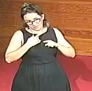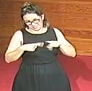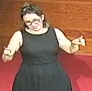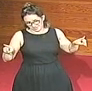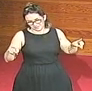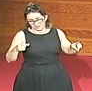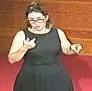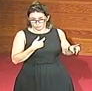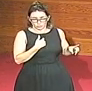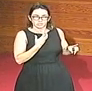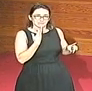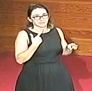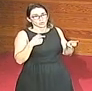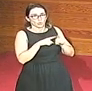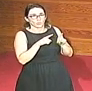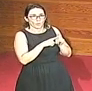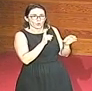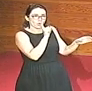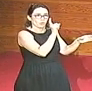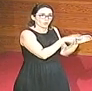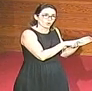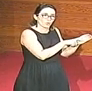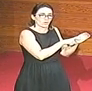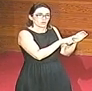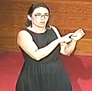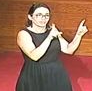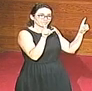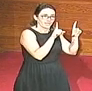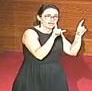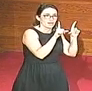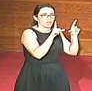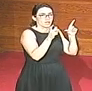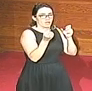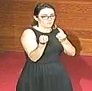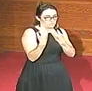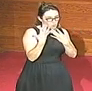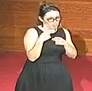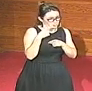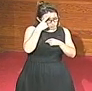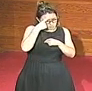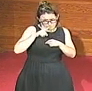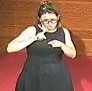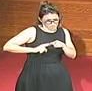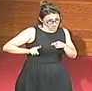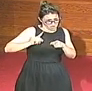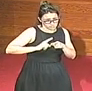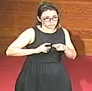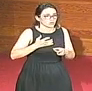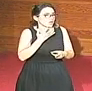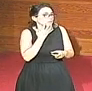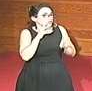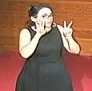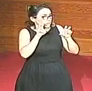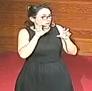a personas que están utilizando información a sabiendas falsa, como ha ocurrido con Podemos.